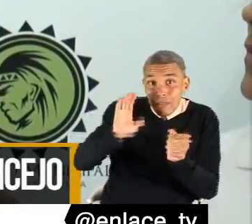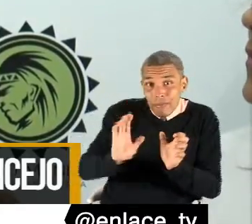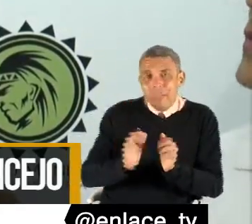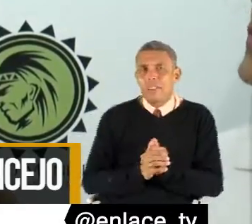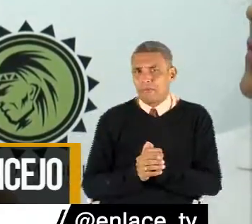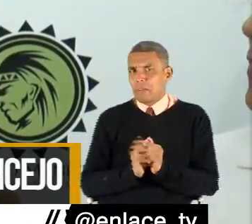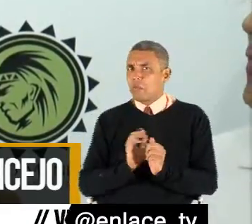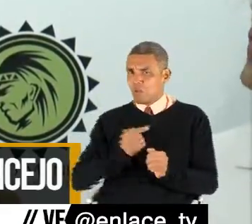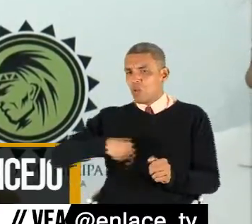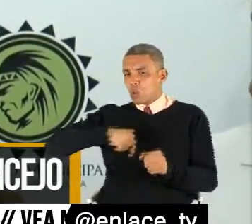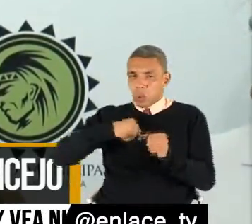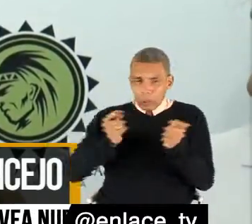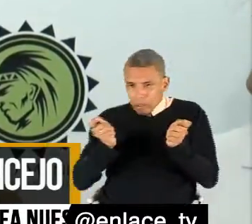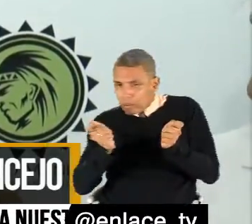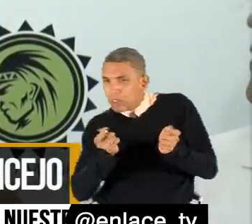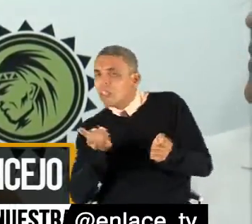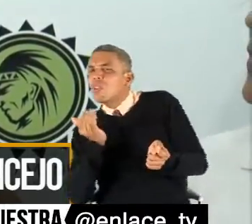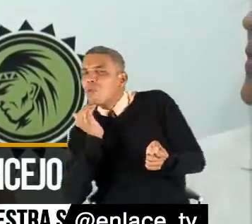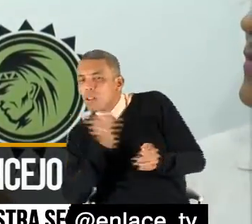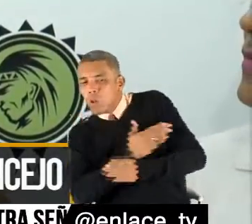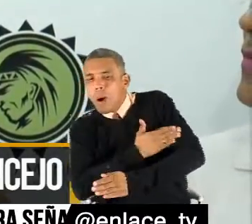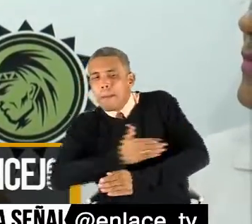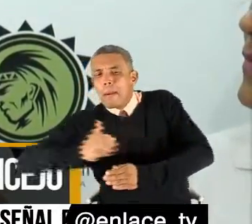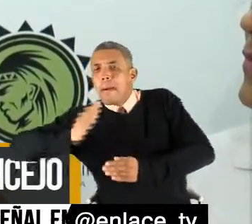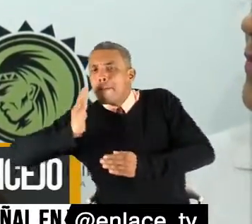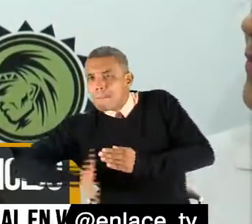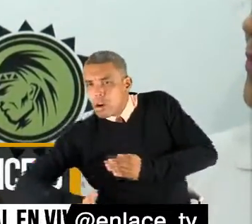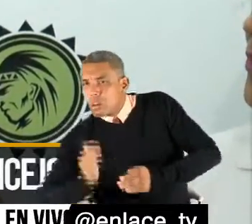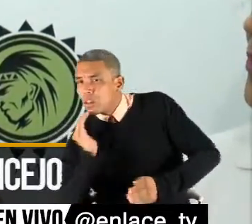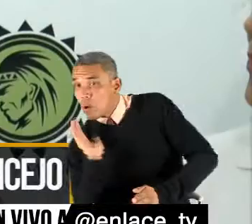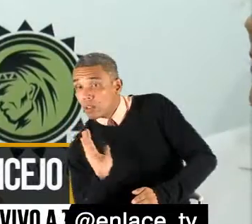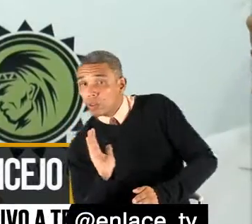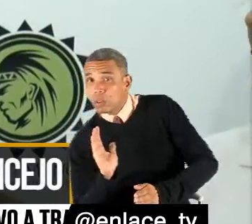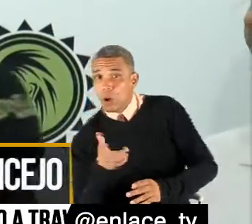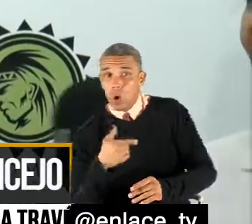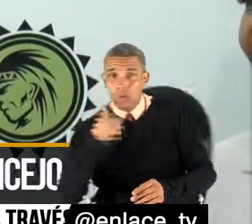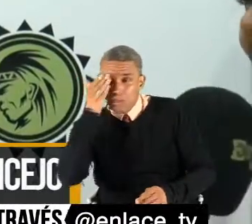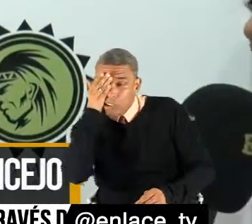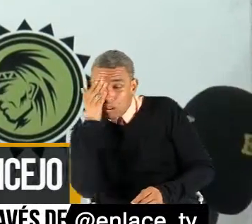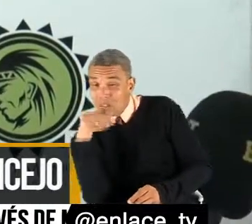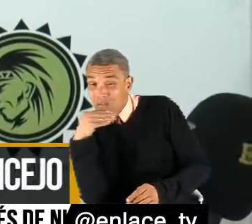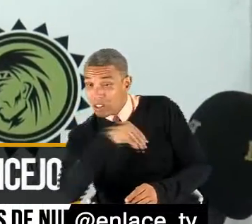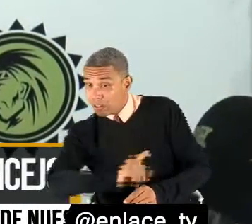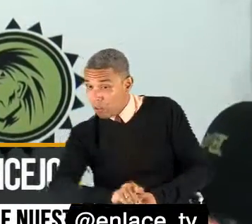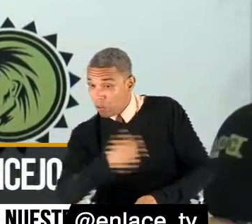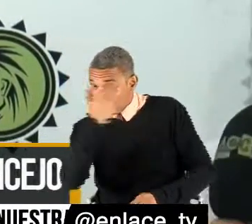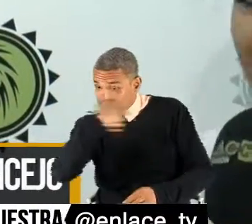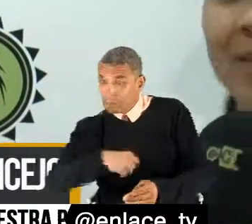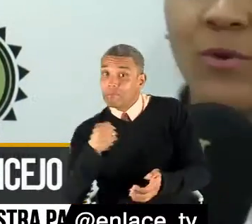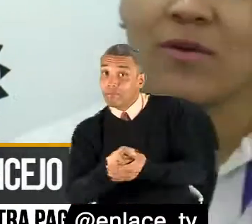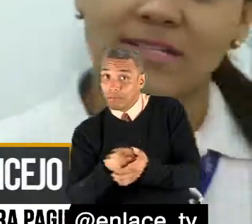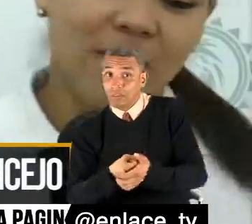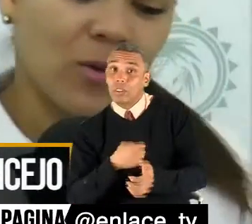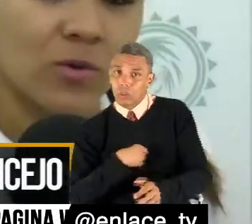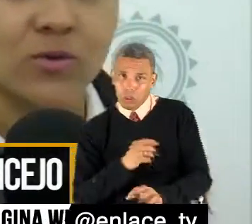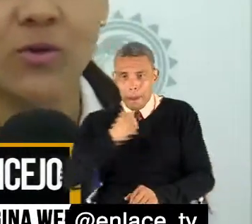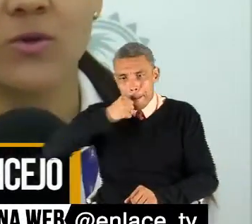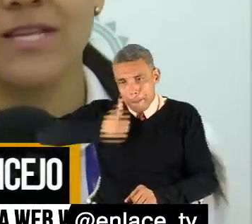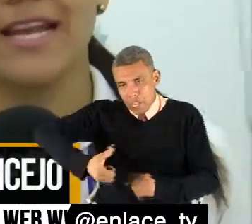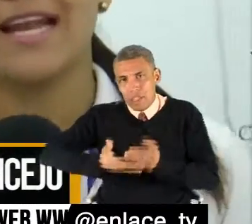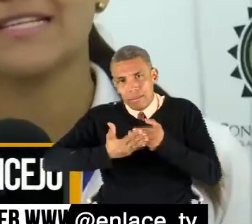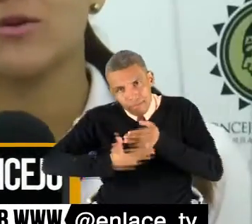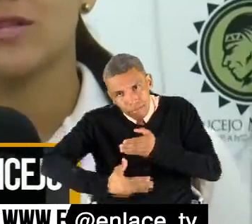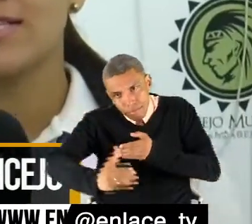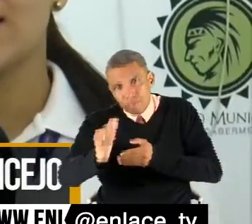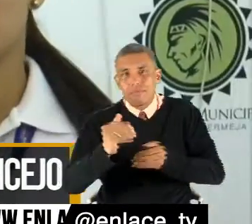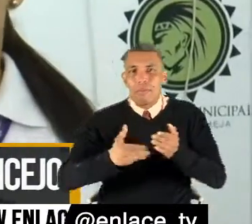las obras y se comprometan con Barranca Bermeja de que esas obras no van a quedar inconclusas. Presidente Melar Nache, muchas gracias por haber estado con nosotros